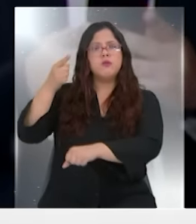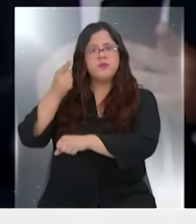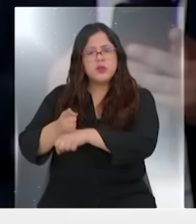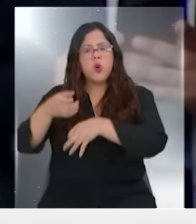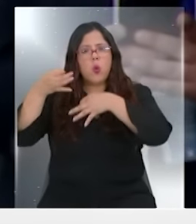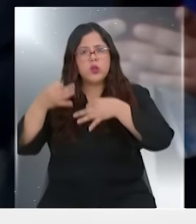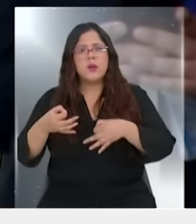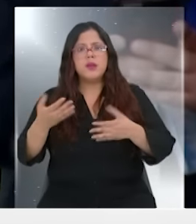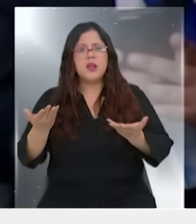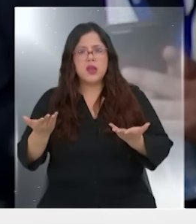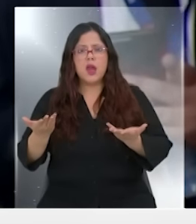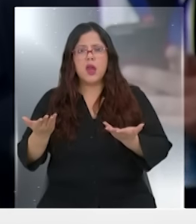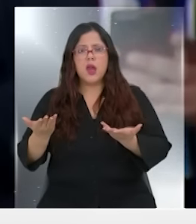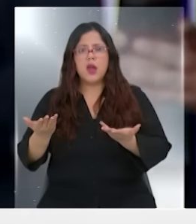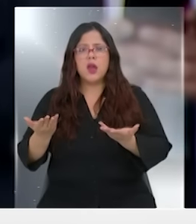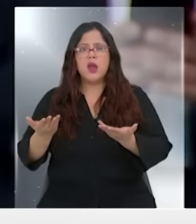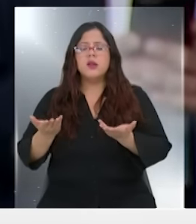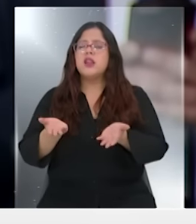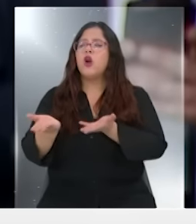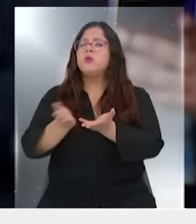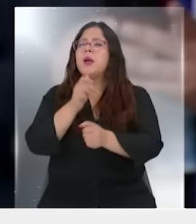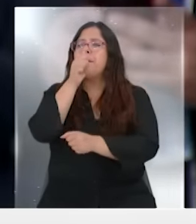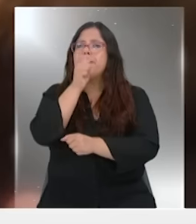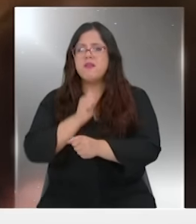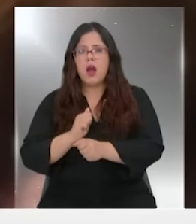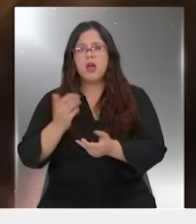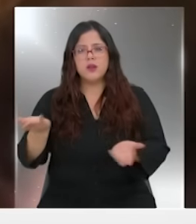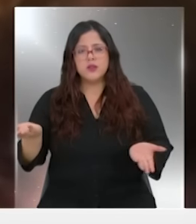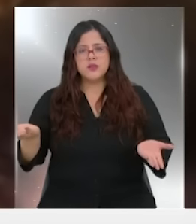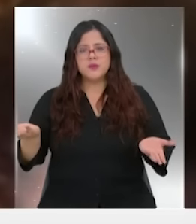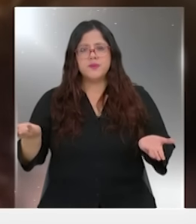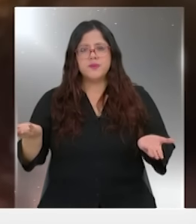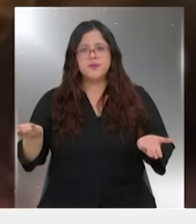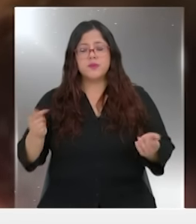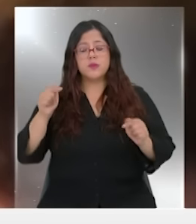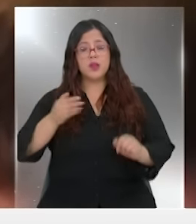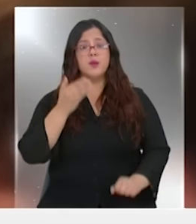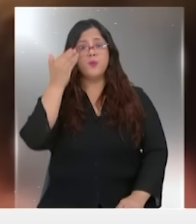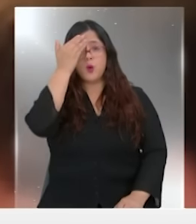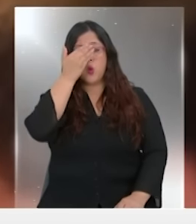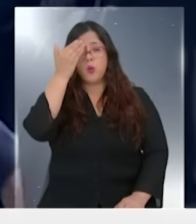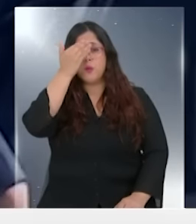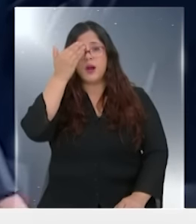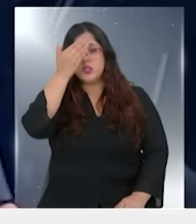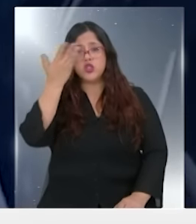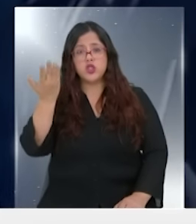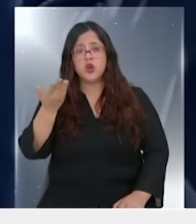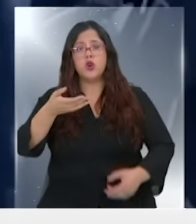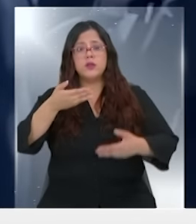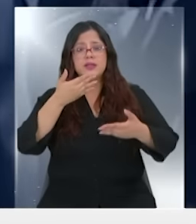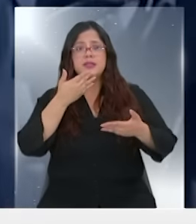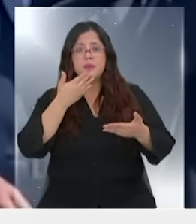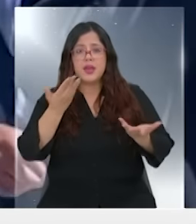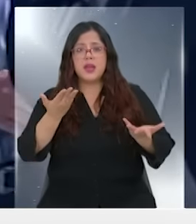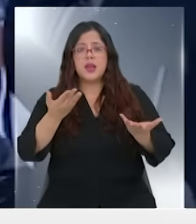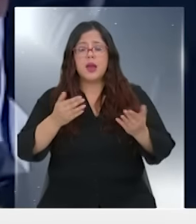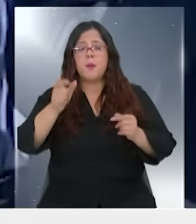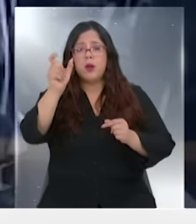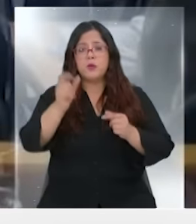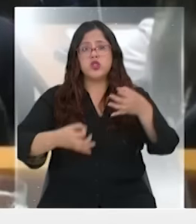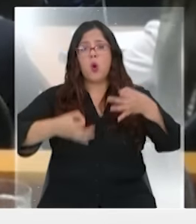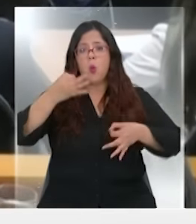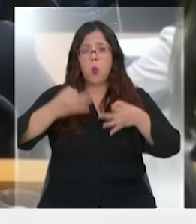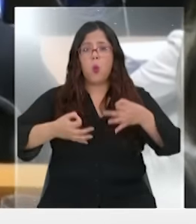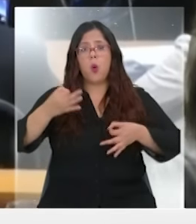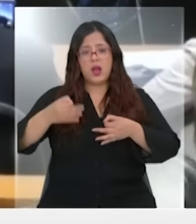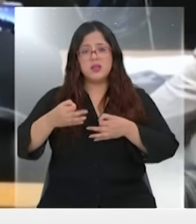punto de usarlas como un servicio secreto. La preocupación fue manifestada incluso por el juez durante